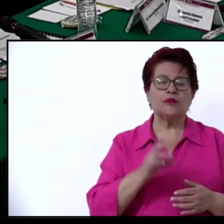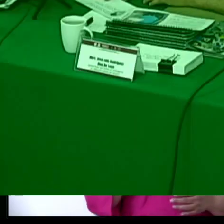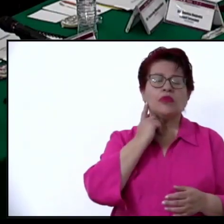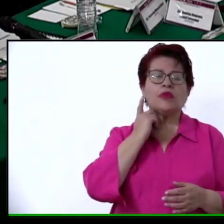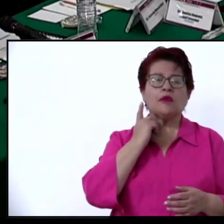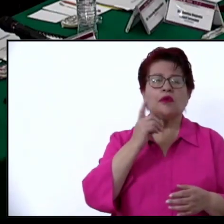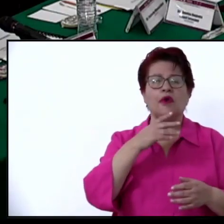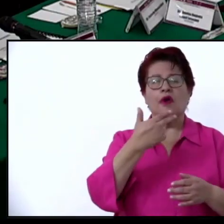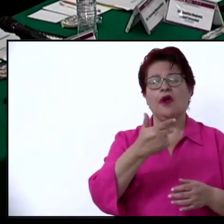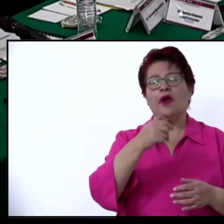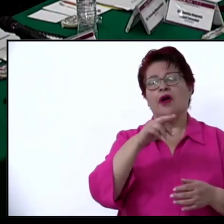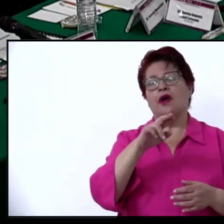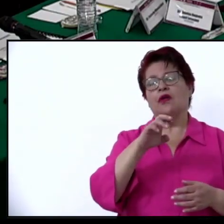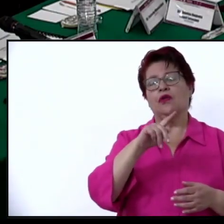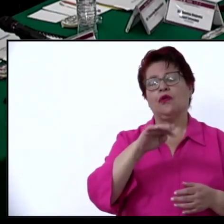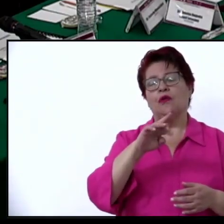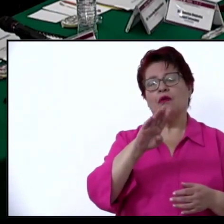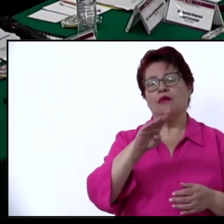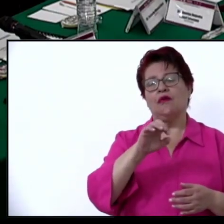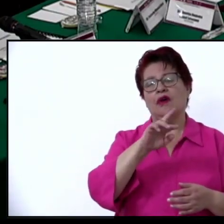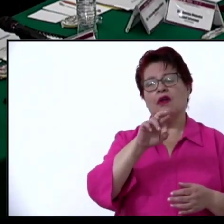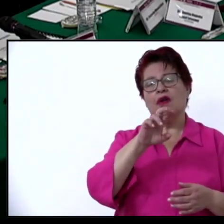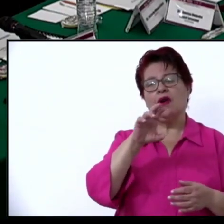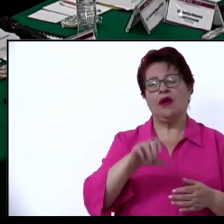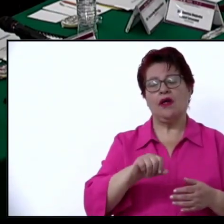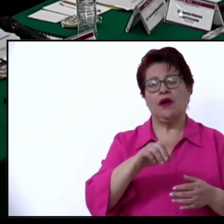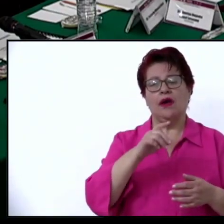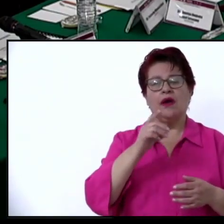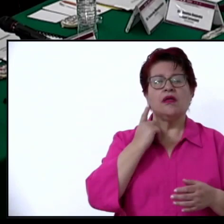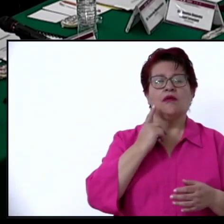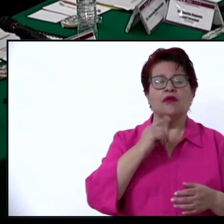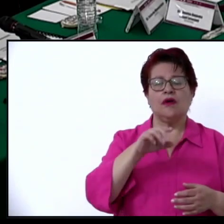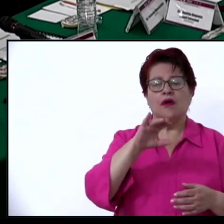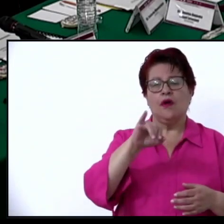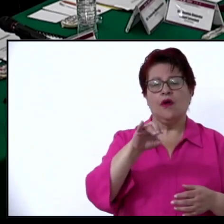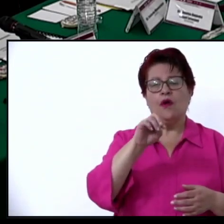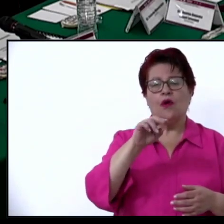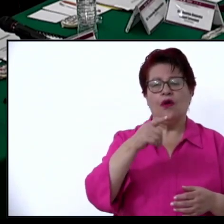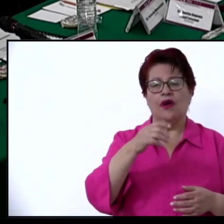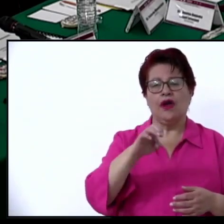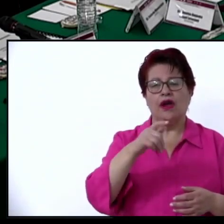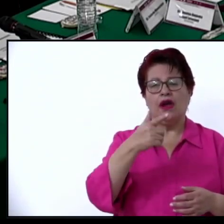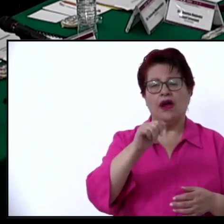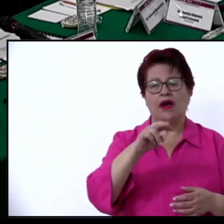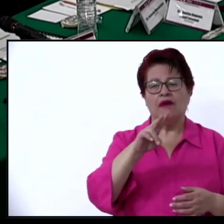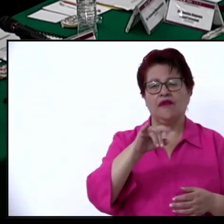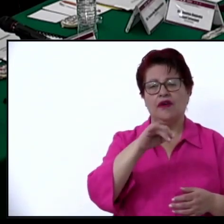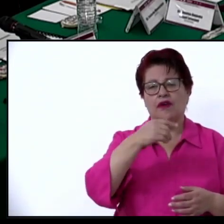Diputado Héctor Barrera Marmolejo. Diputado Jorge Gaviño Ambriz.